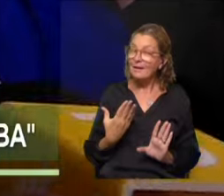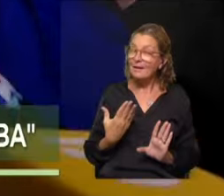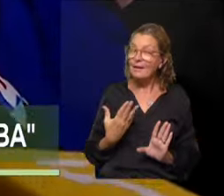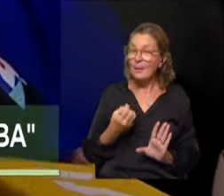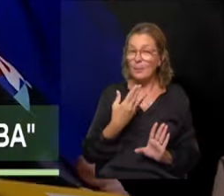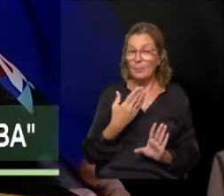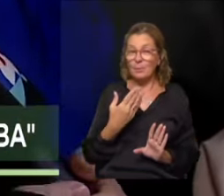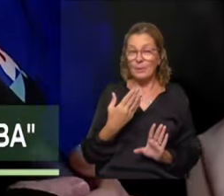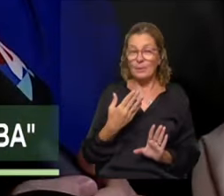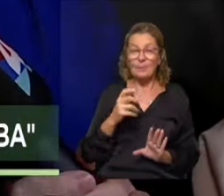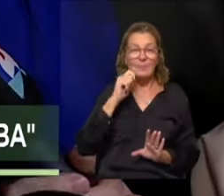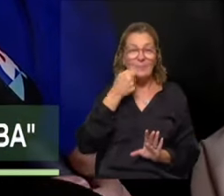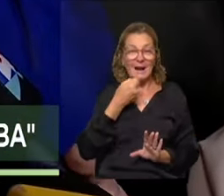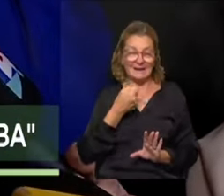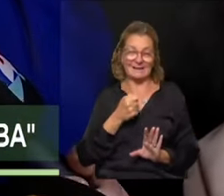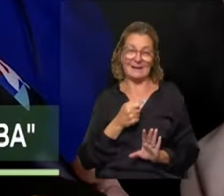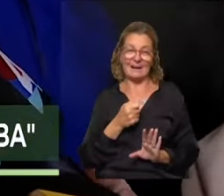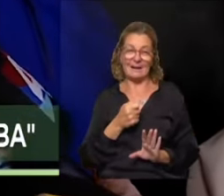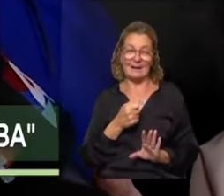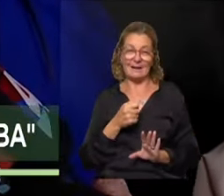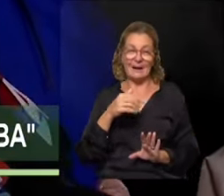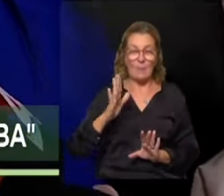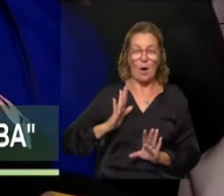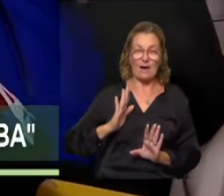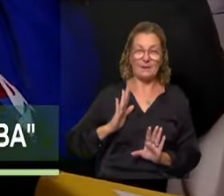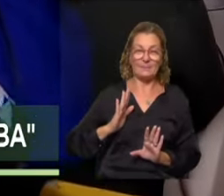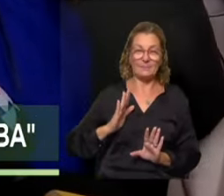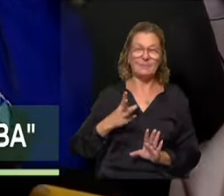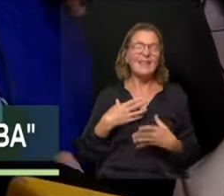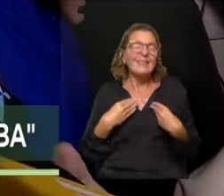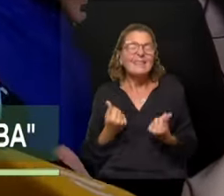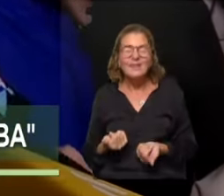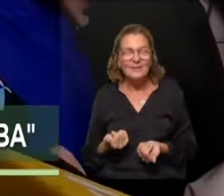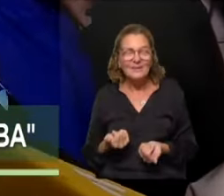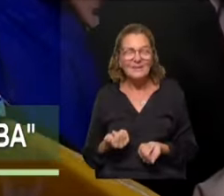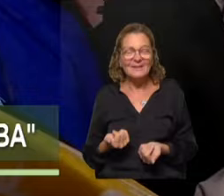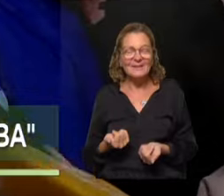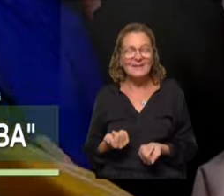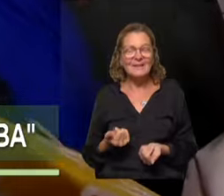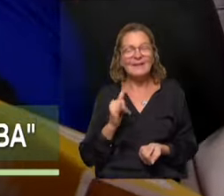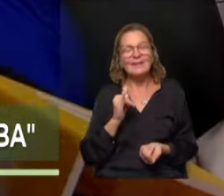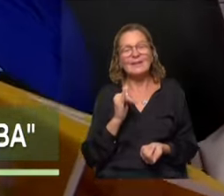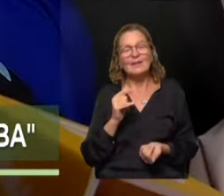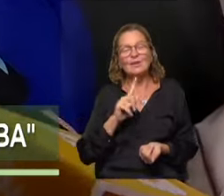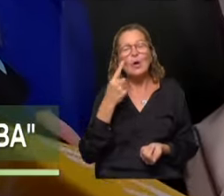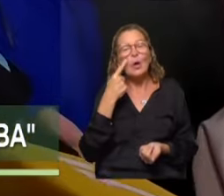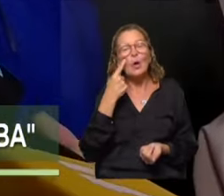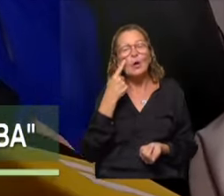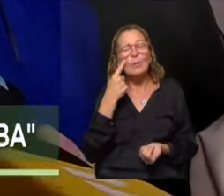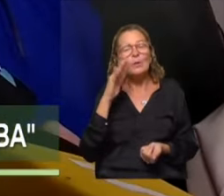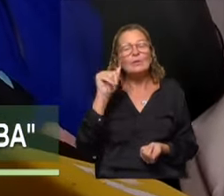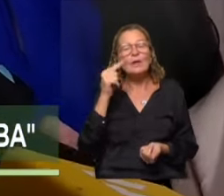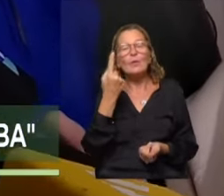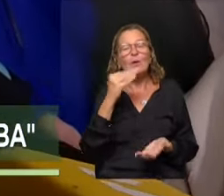Porque es más atractiva la piba. ¿En qué sentido? Y yo no la conozco, la saludé una